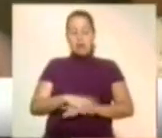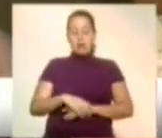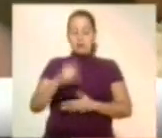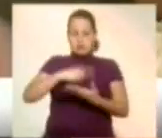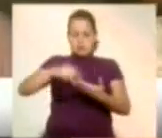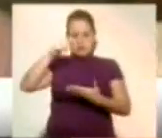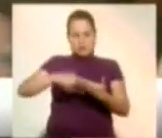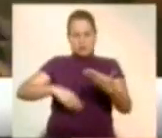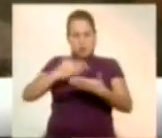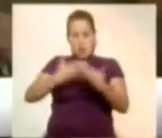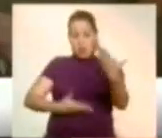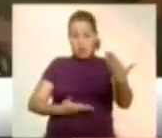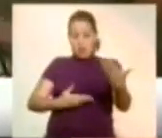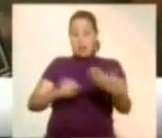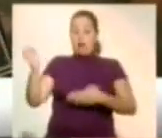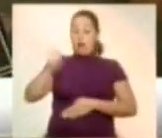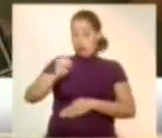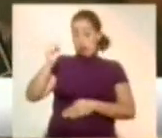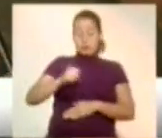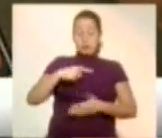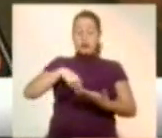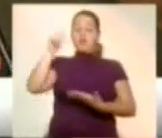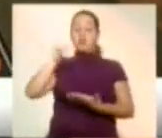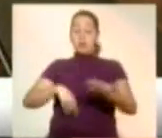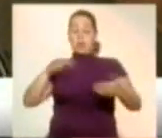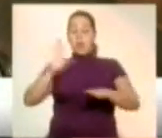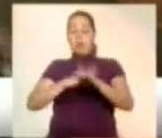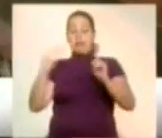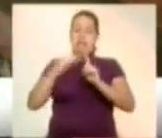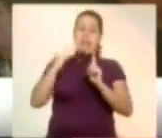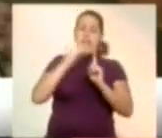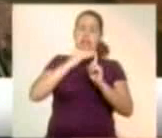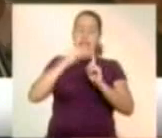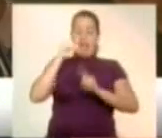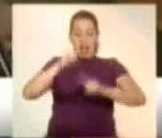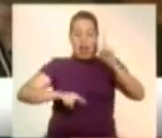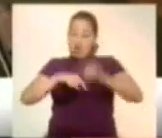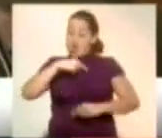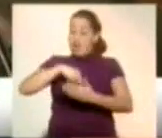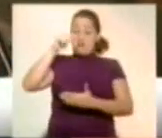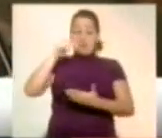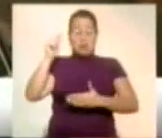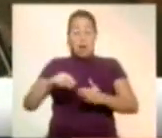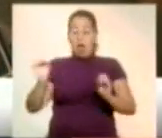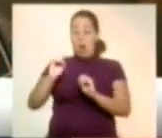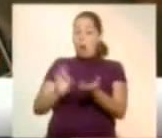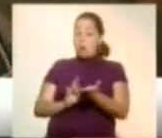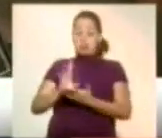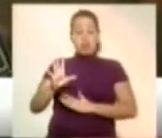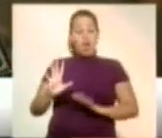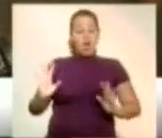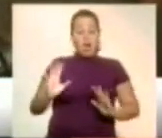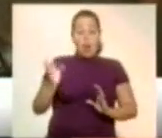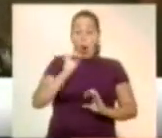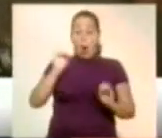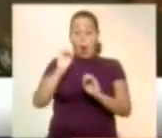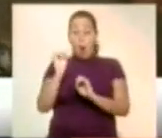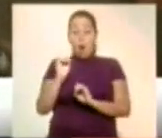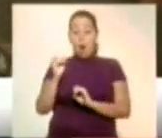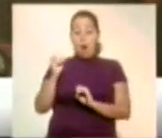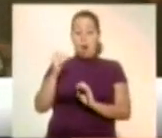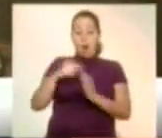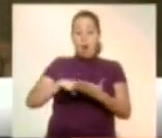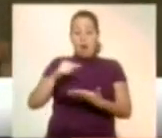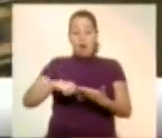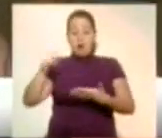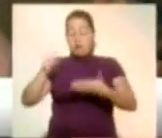tampoco. No, yo las firmé por el acoso que ella me tenía, que tenía que si no le pusiera el cargo a la orden, que si no la firmaba ella. Así me